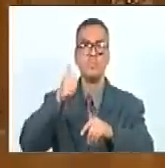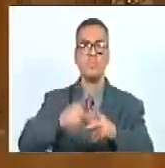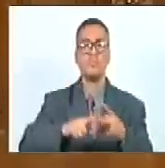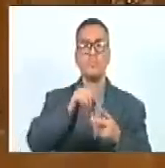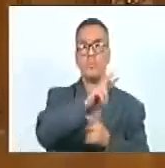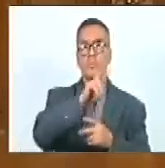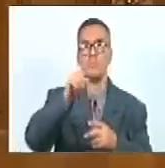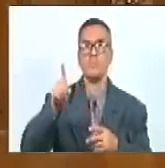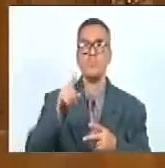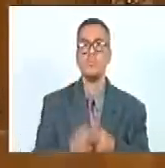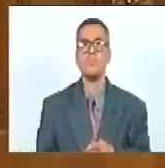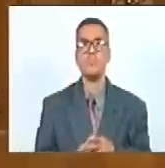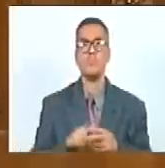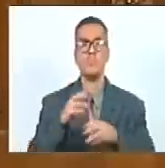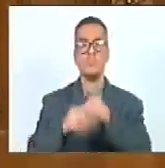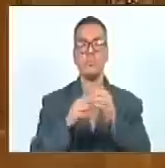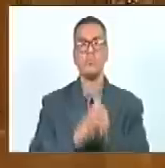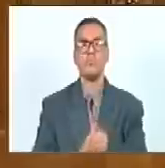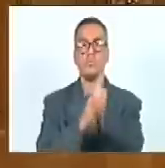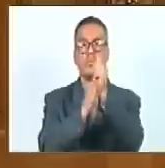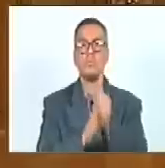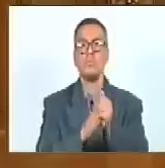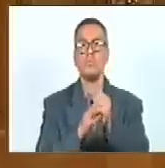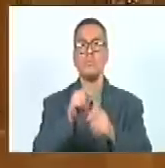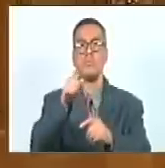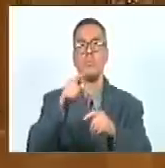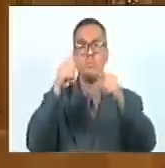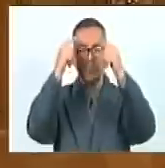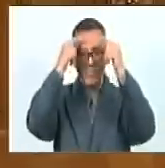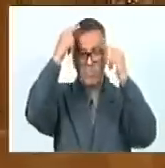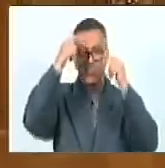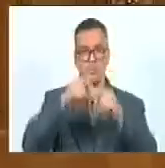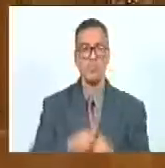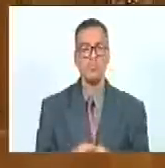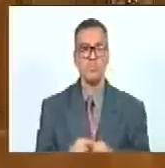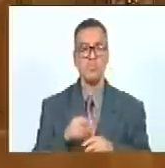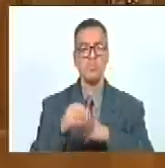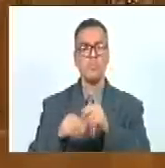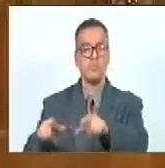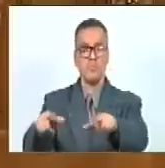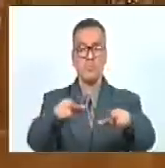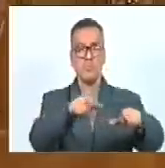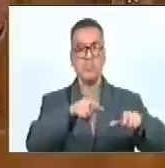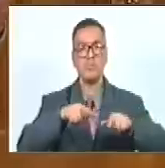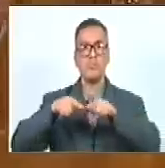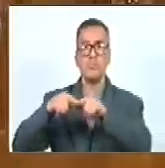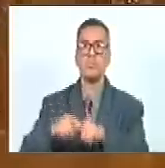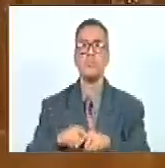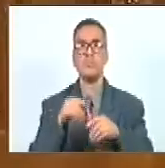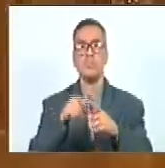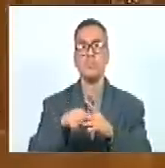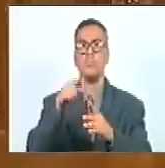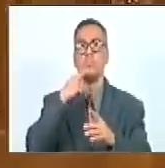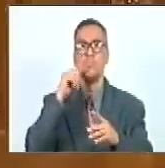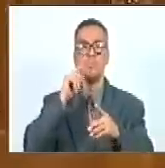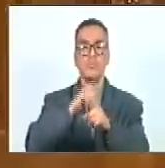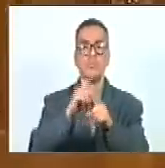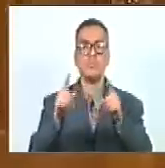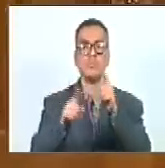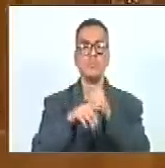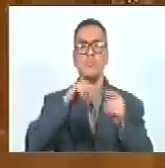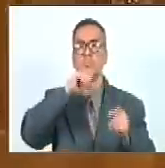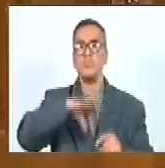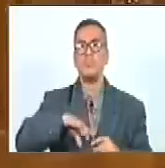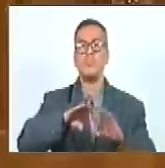XXI, liderizada por el comandante Chávez en el escenario de la transición